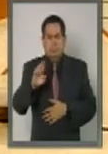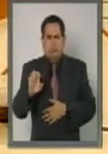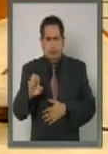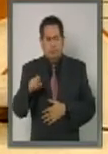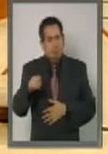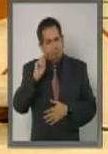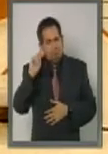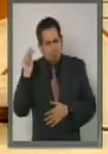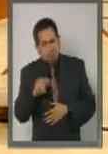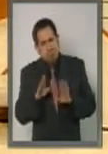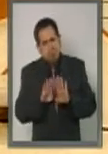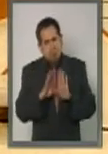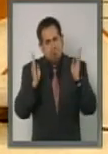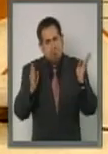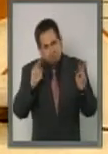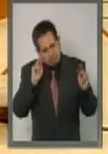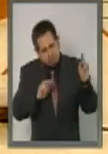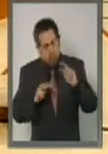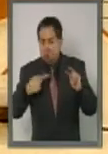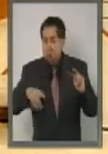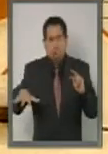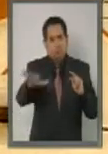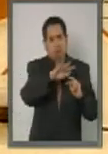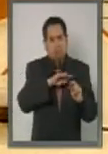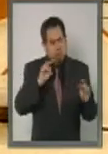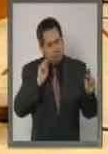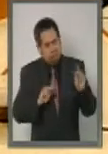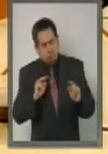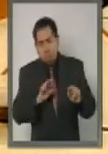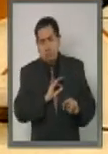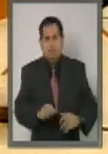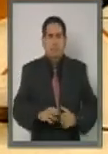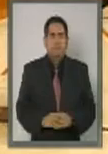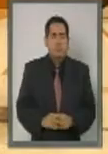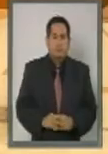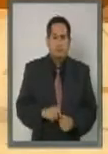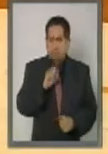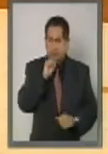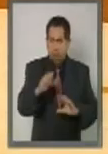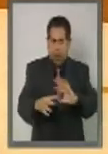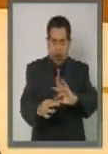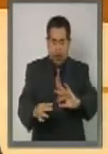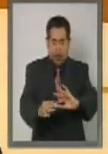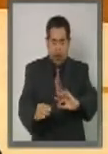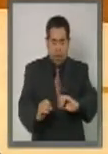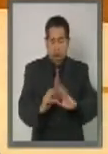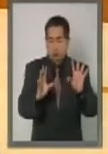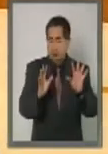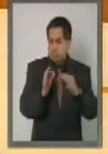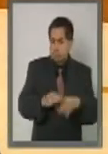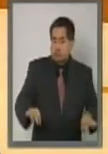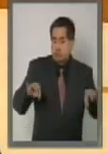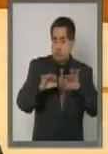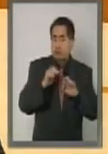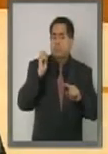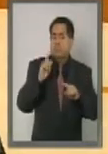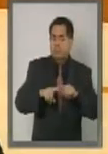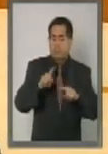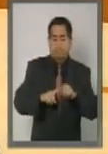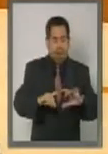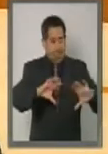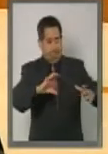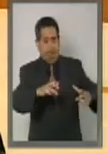para consulta de la ciudadanía. Quiero destacar también el importante apoyo de la